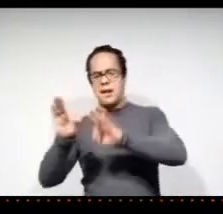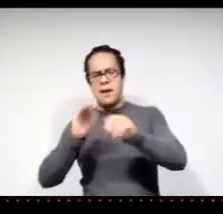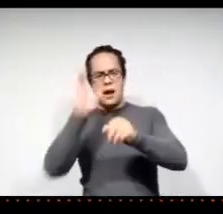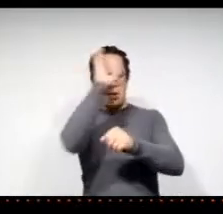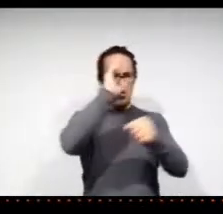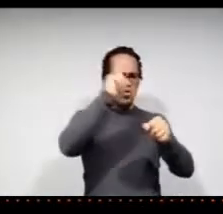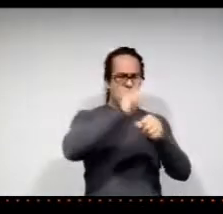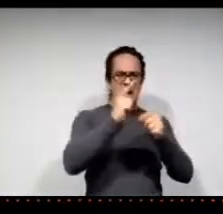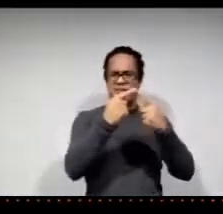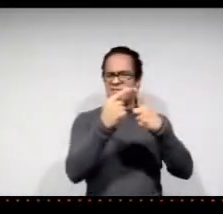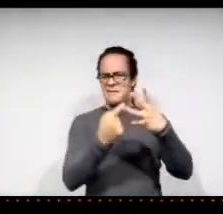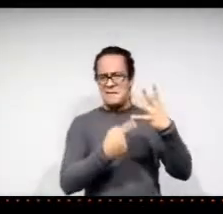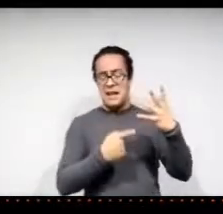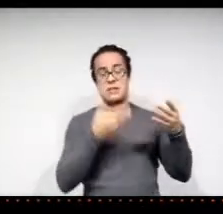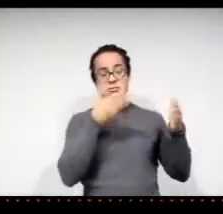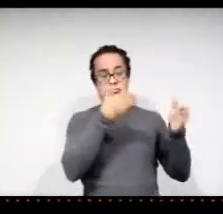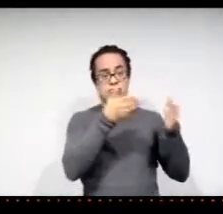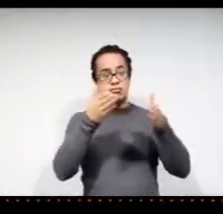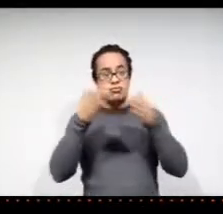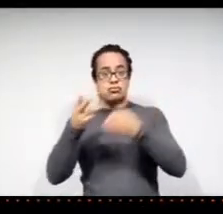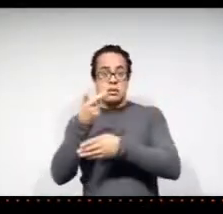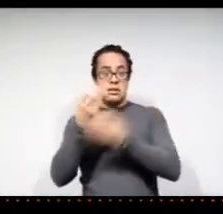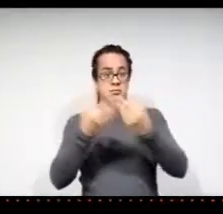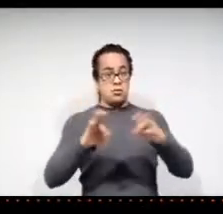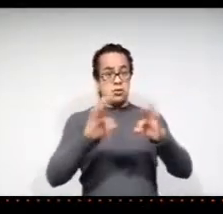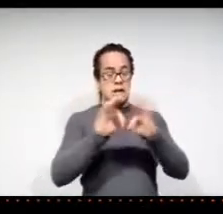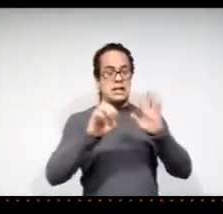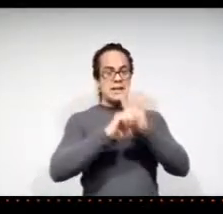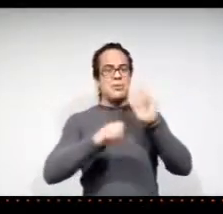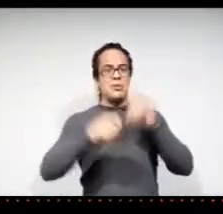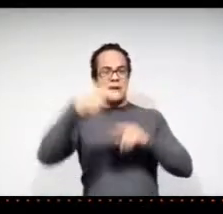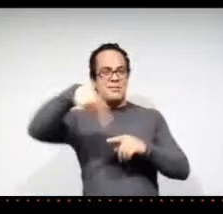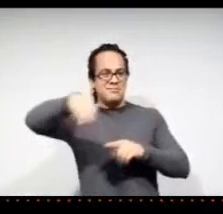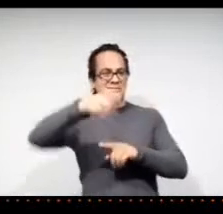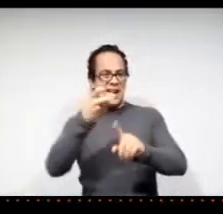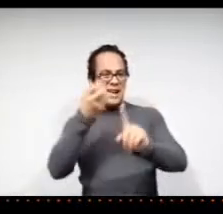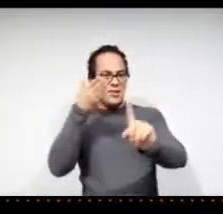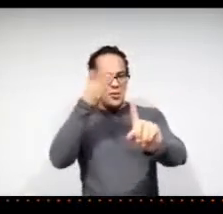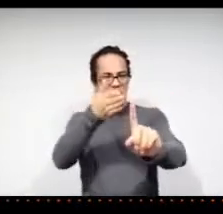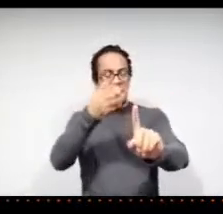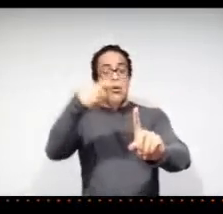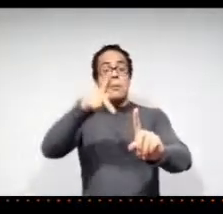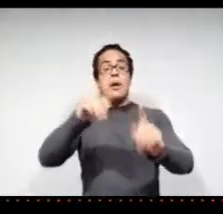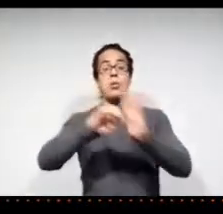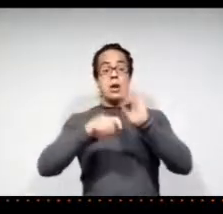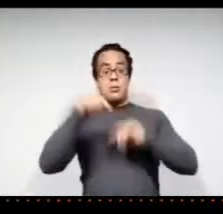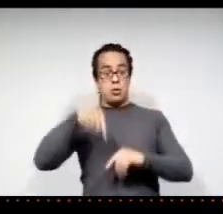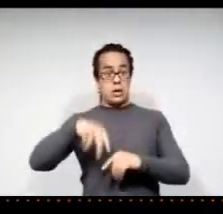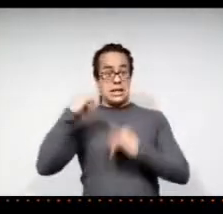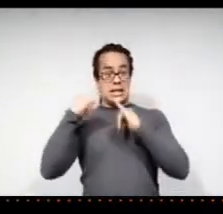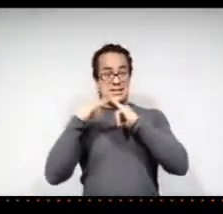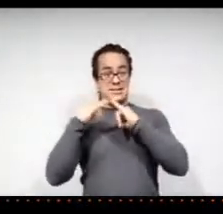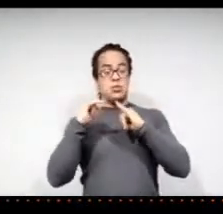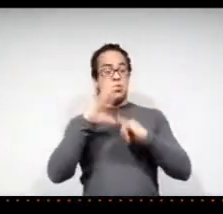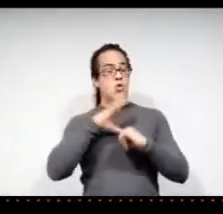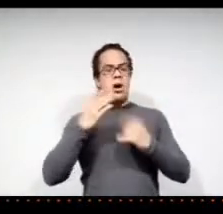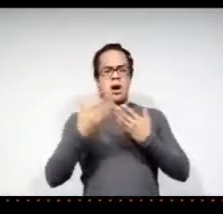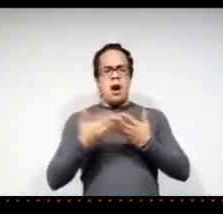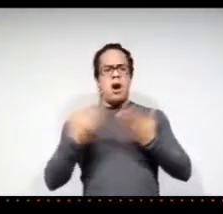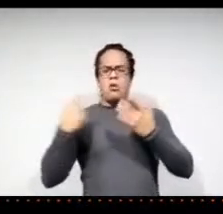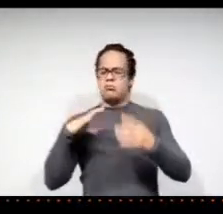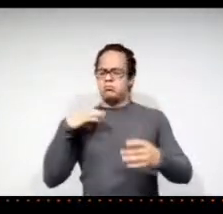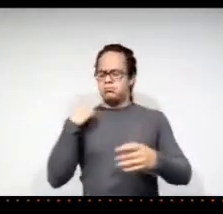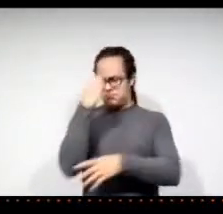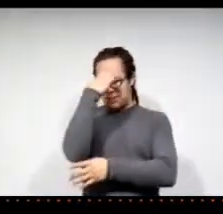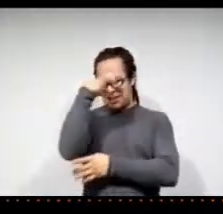etcétera, etcétera. ¿Sí? Se iba pensando hacia ello. Y el instituto hoy está tomando la experiencia